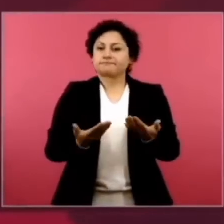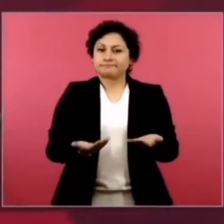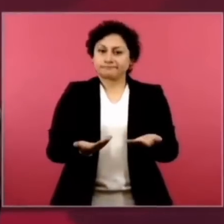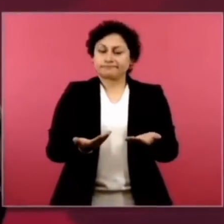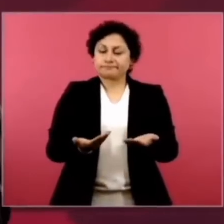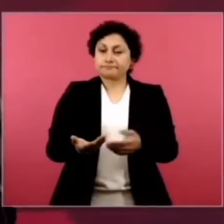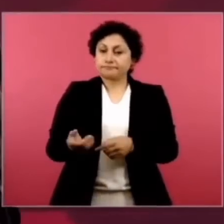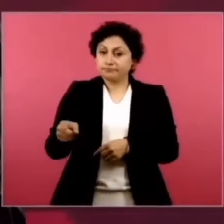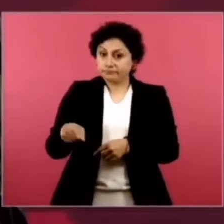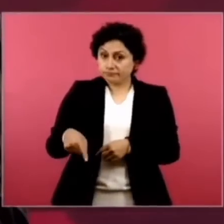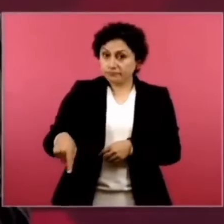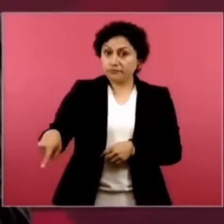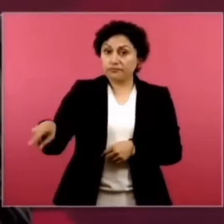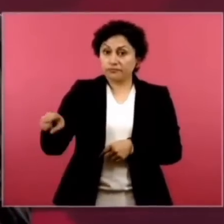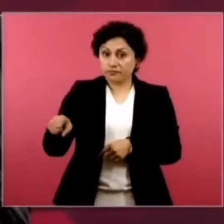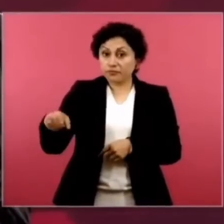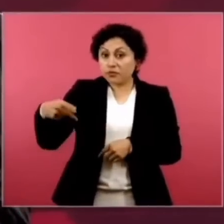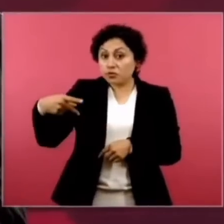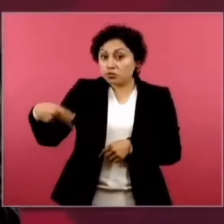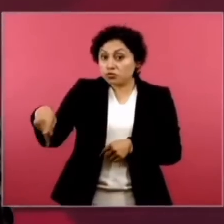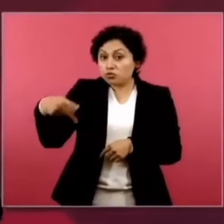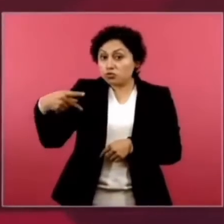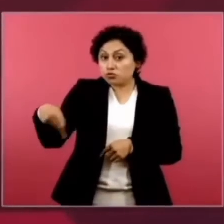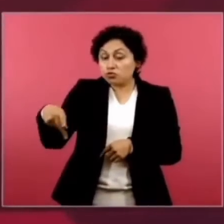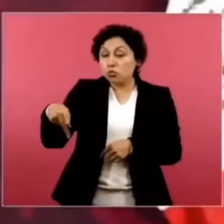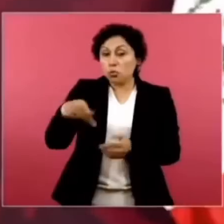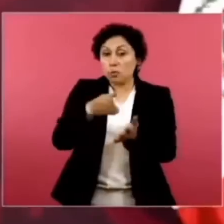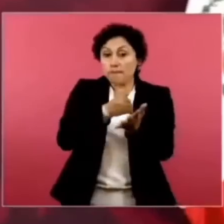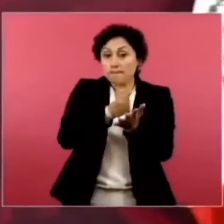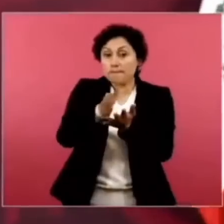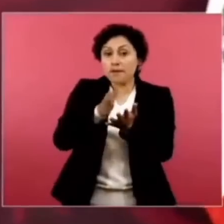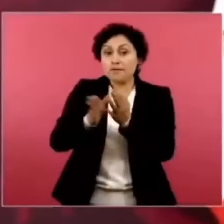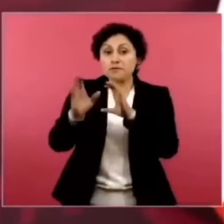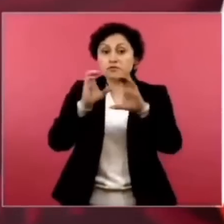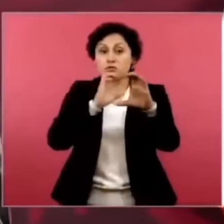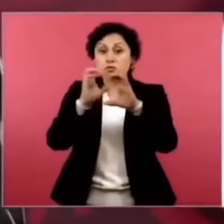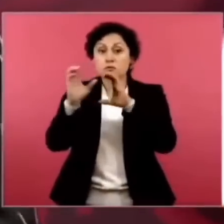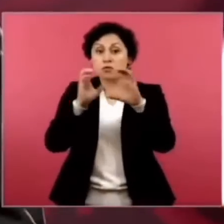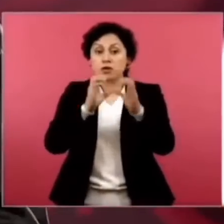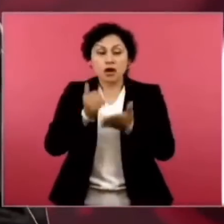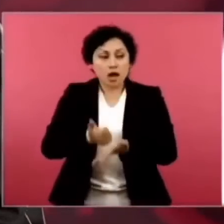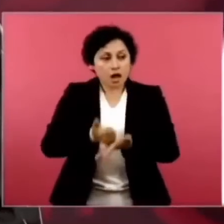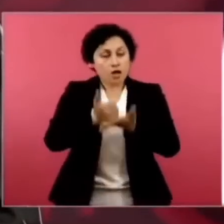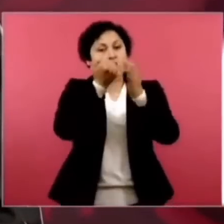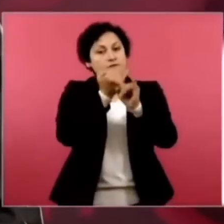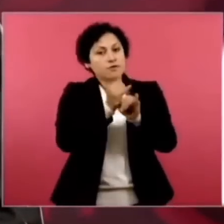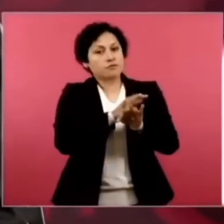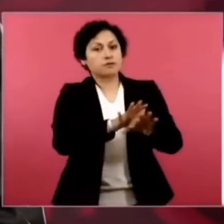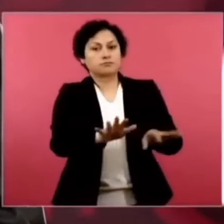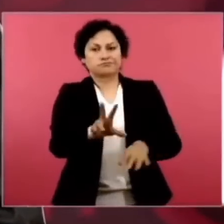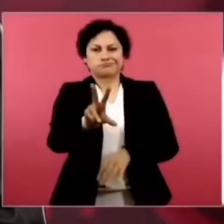utilizaban los medios para informar, sino para chantajear.